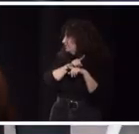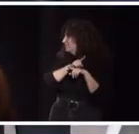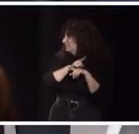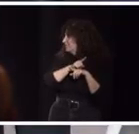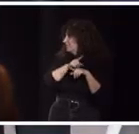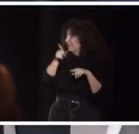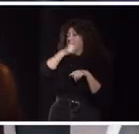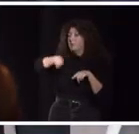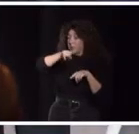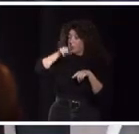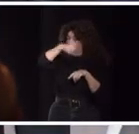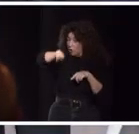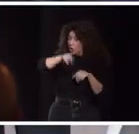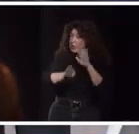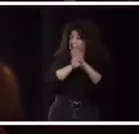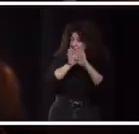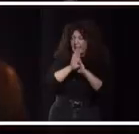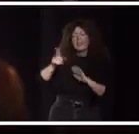nosotras también.